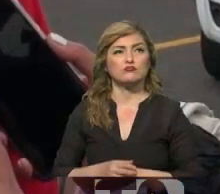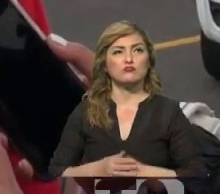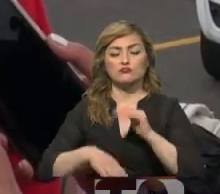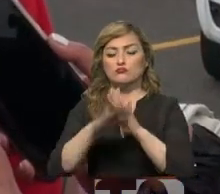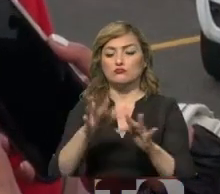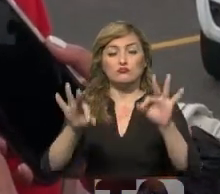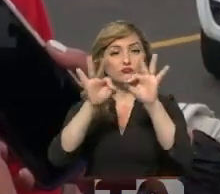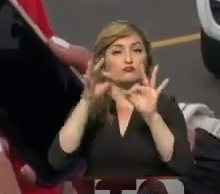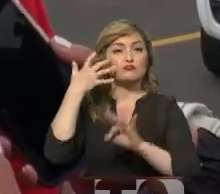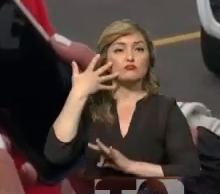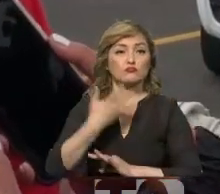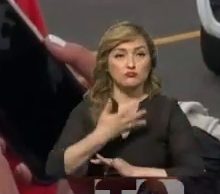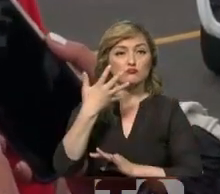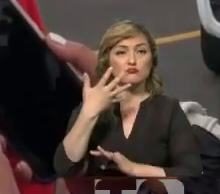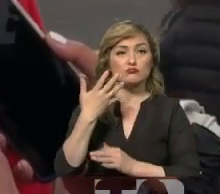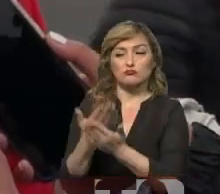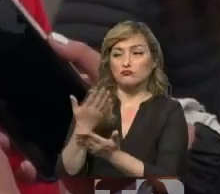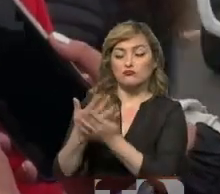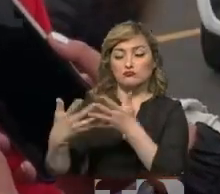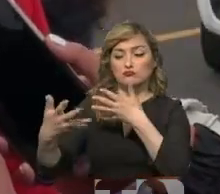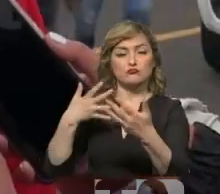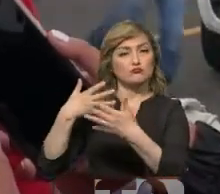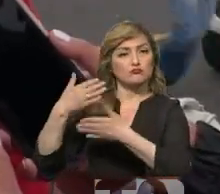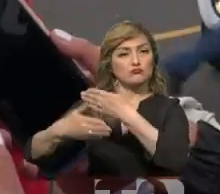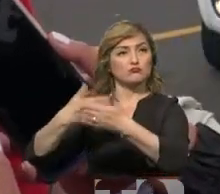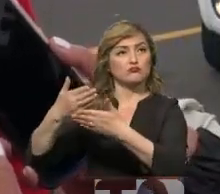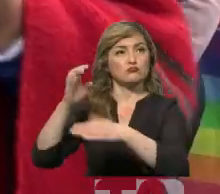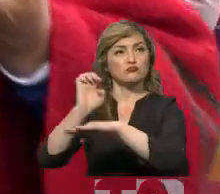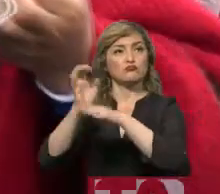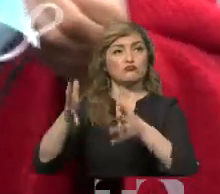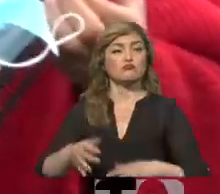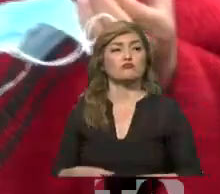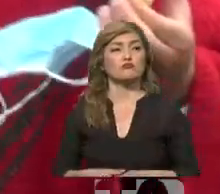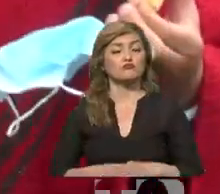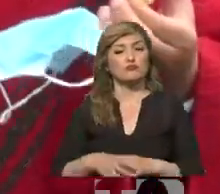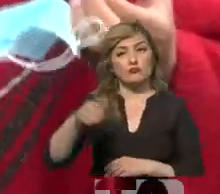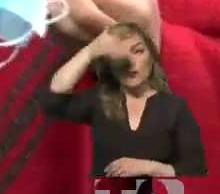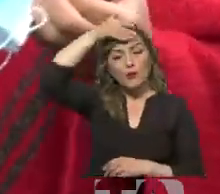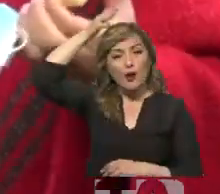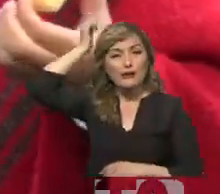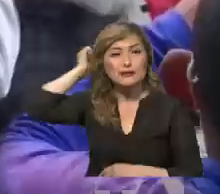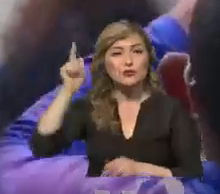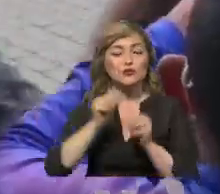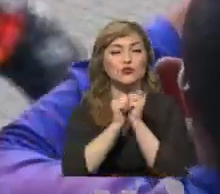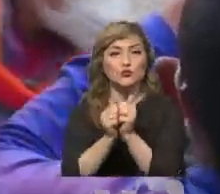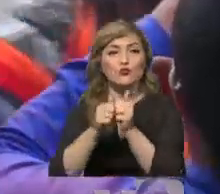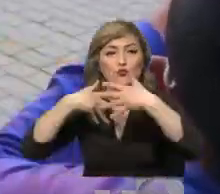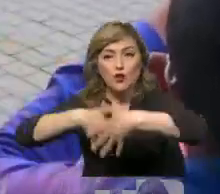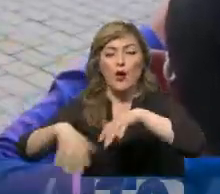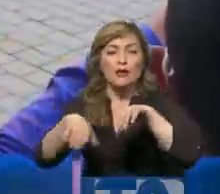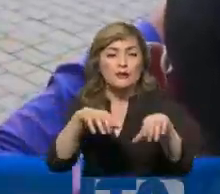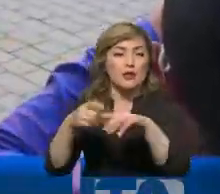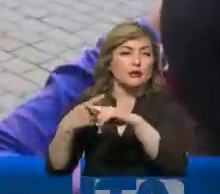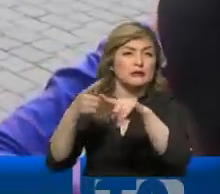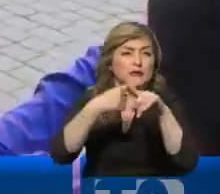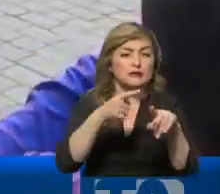calendario electoral, más allá de la exigencia de la transparencia que estamos exigiendo los ecuatorianos. Pérez y sus acompañantes cumplirán varias